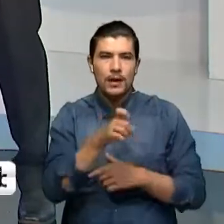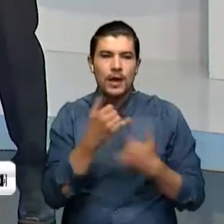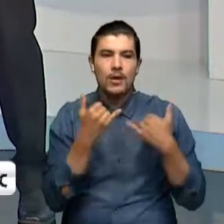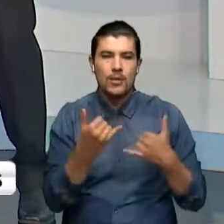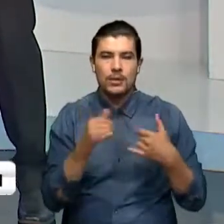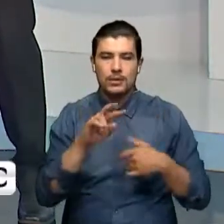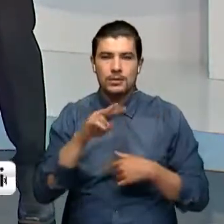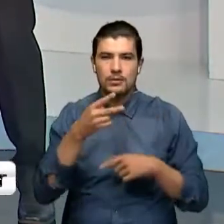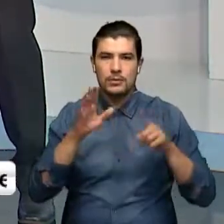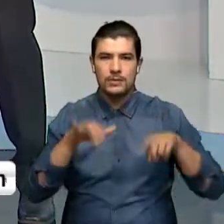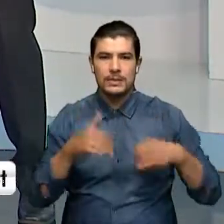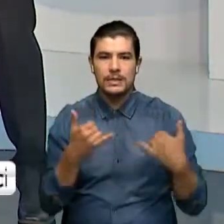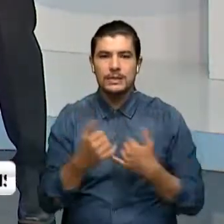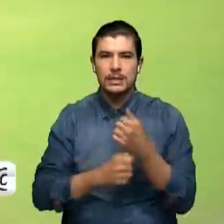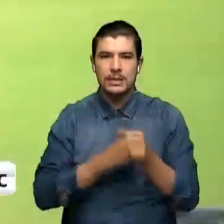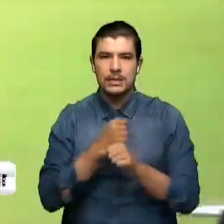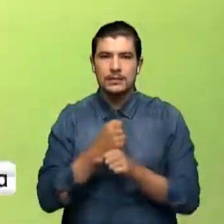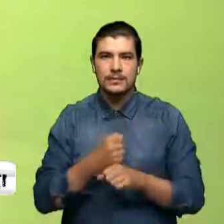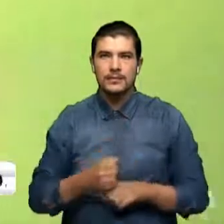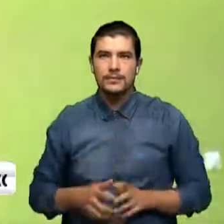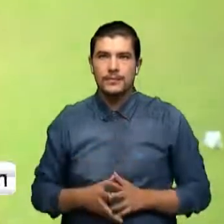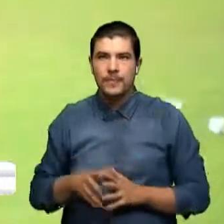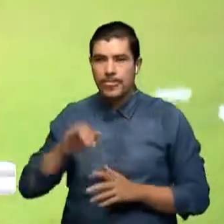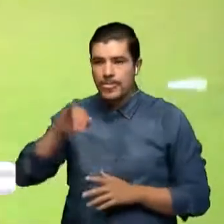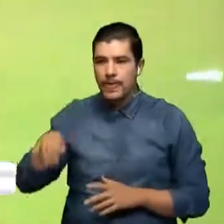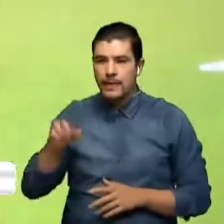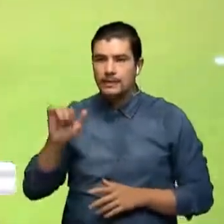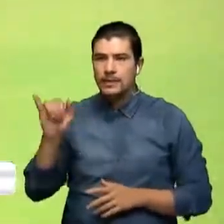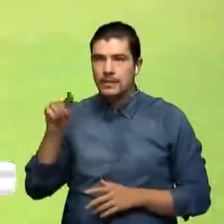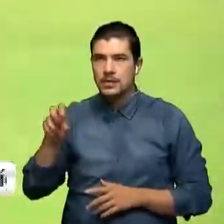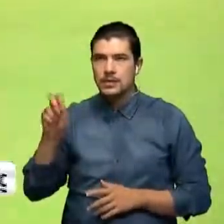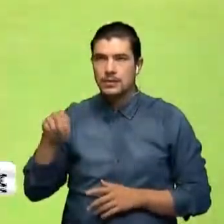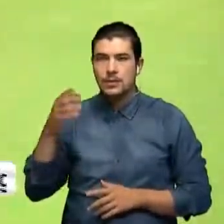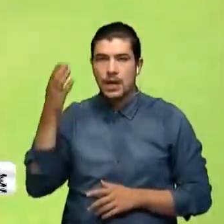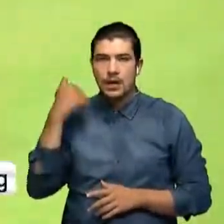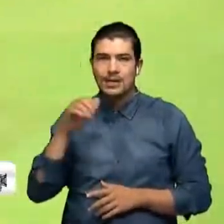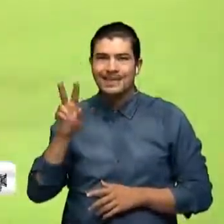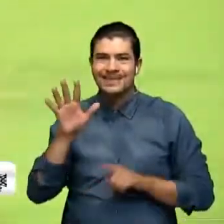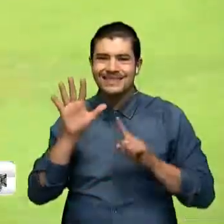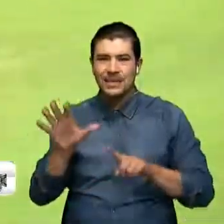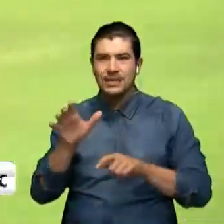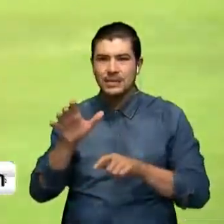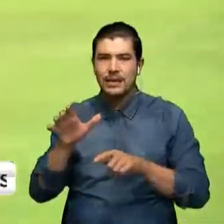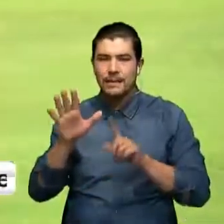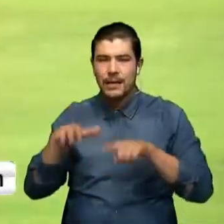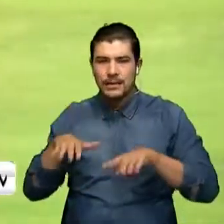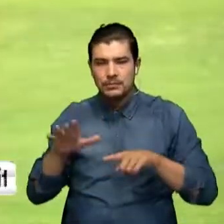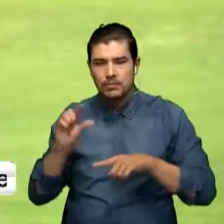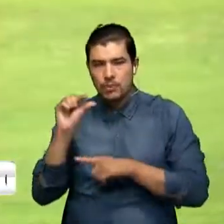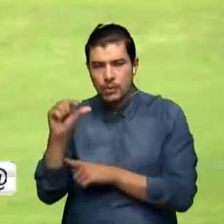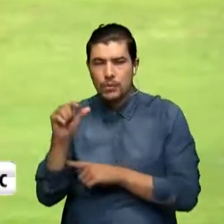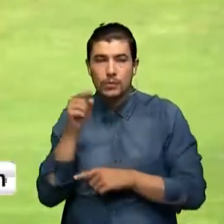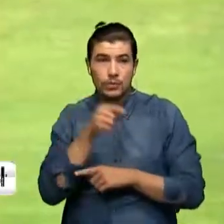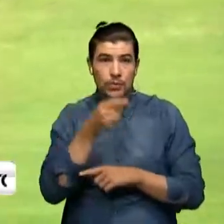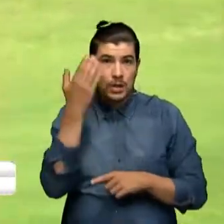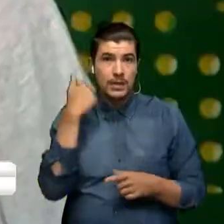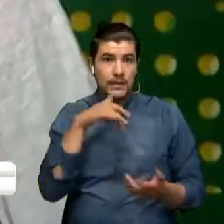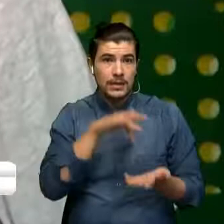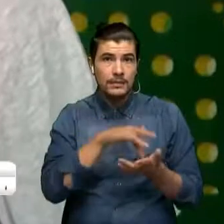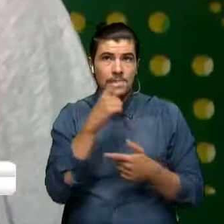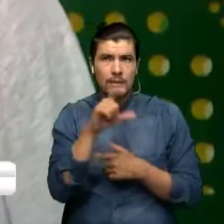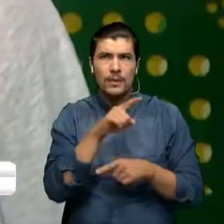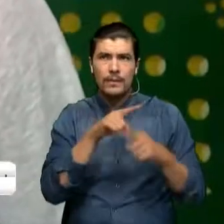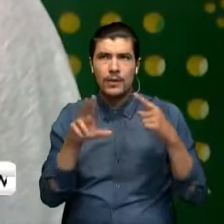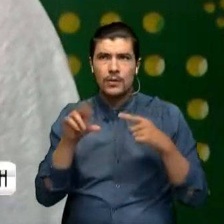central jason palacio llega con seis meses de poca actividad en el primer semestre estuvo en cúcuta pero no jugó